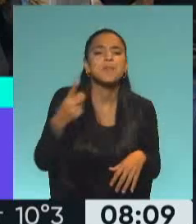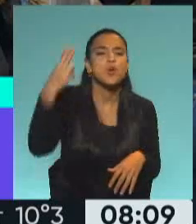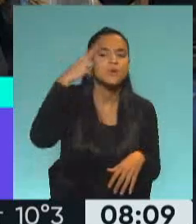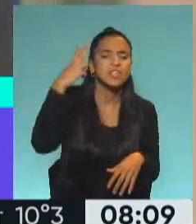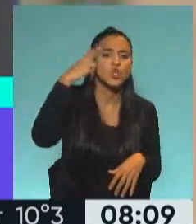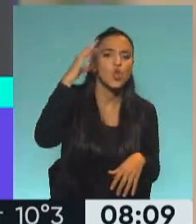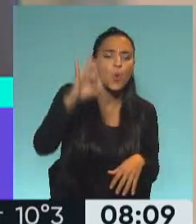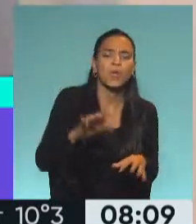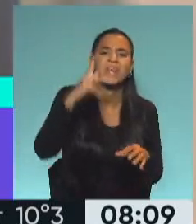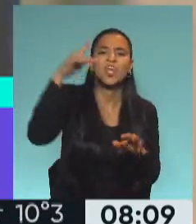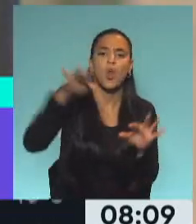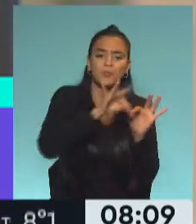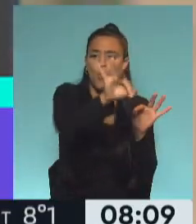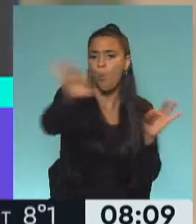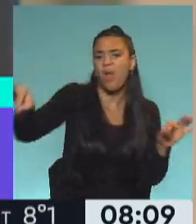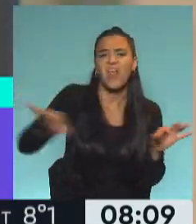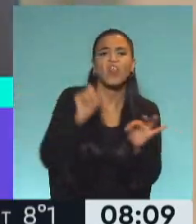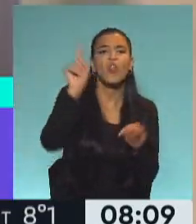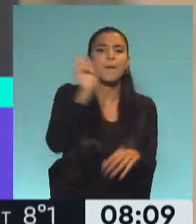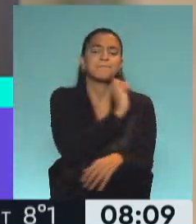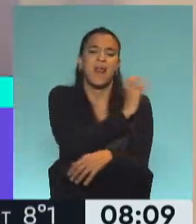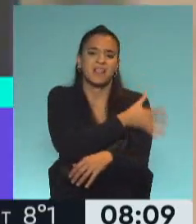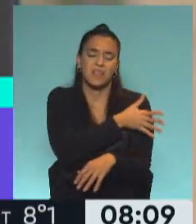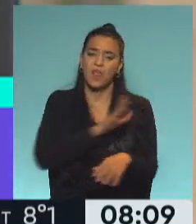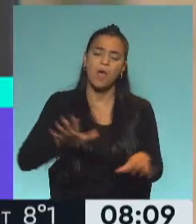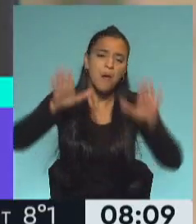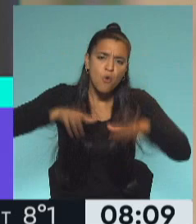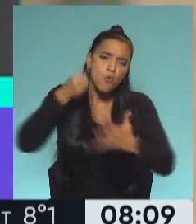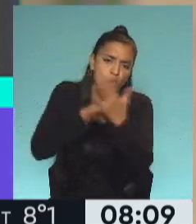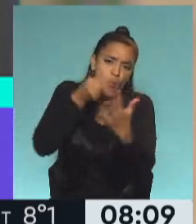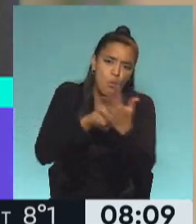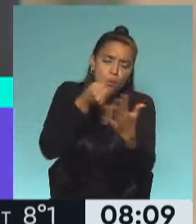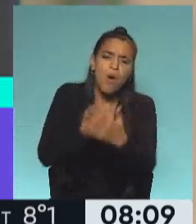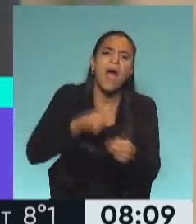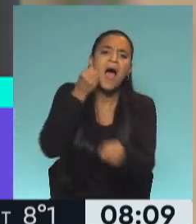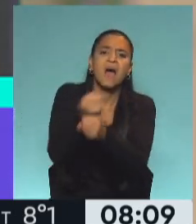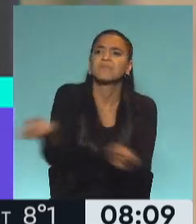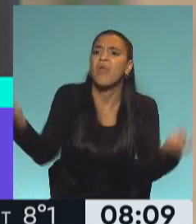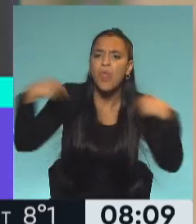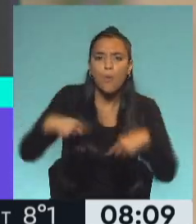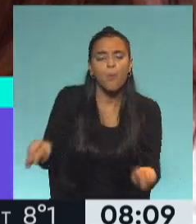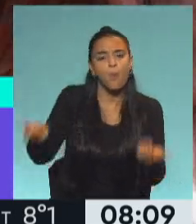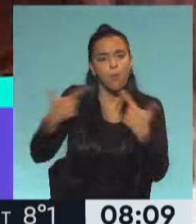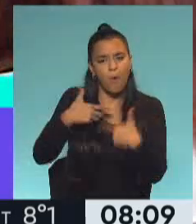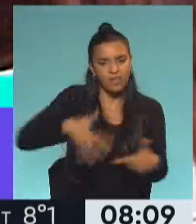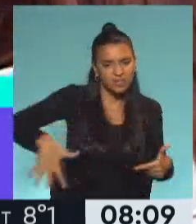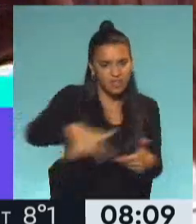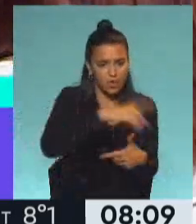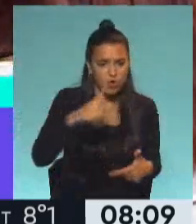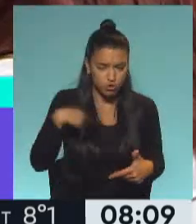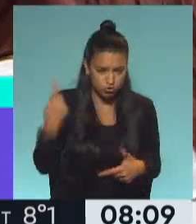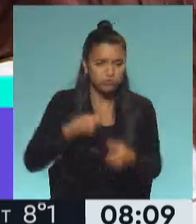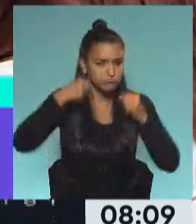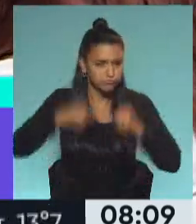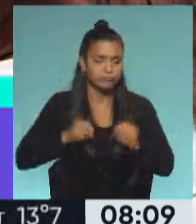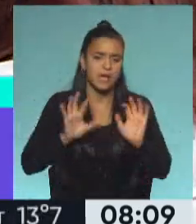26.990 kilómetros cuadrados de Palestina y nadie va a parar a luchar hasta que regresan cada metro de esa tierra. Y estamos convencidos de